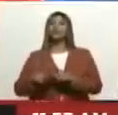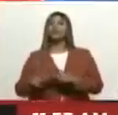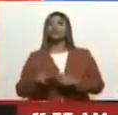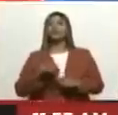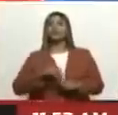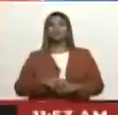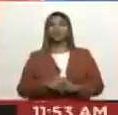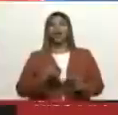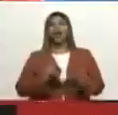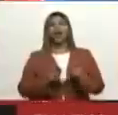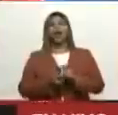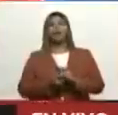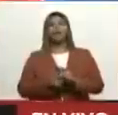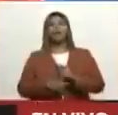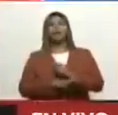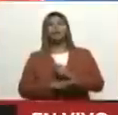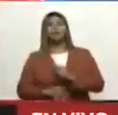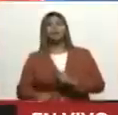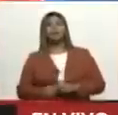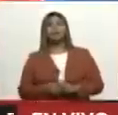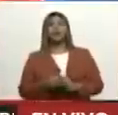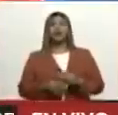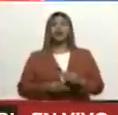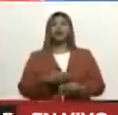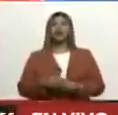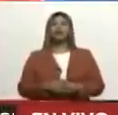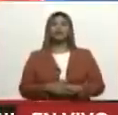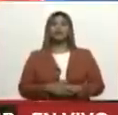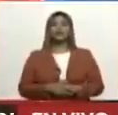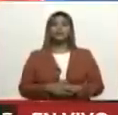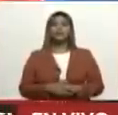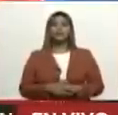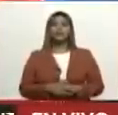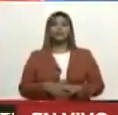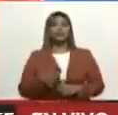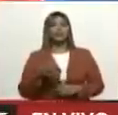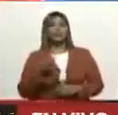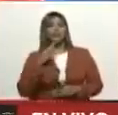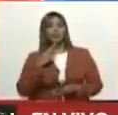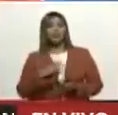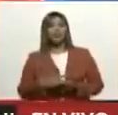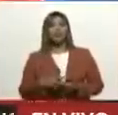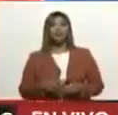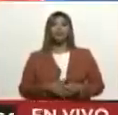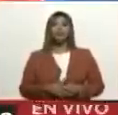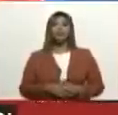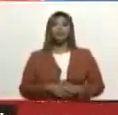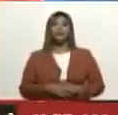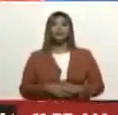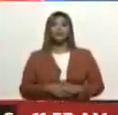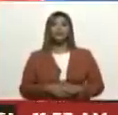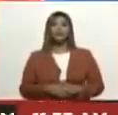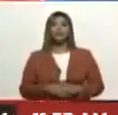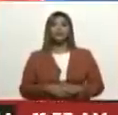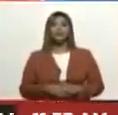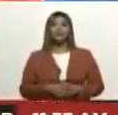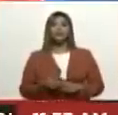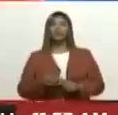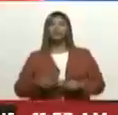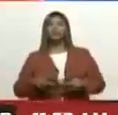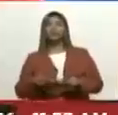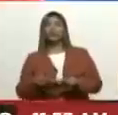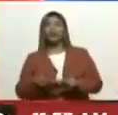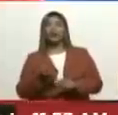fenómenos delictivos que han hecho realmente una zona de